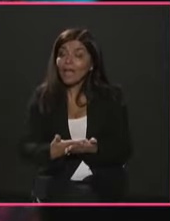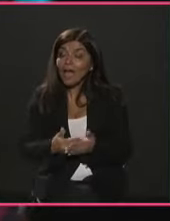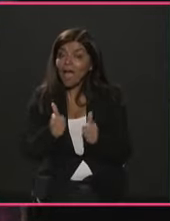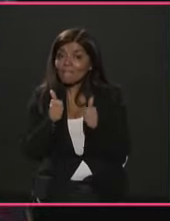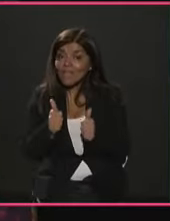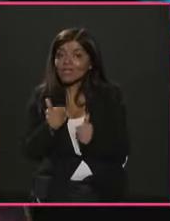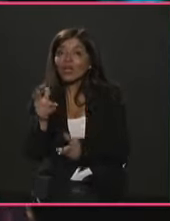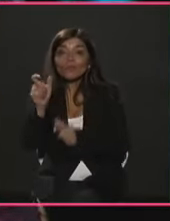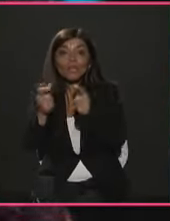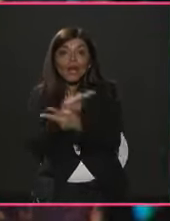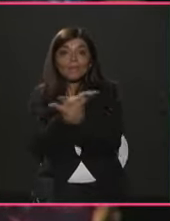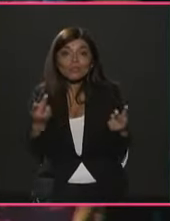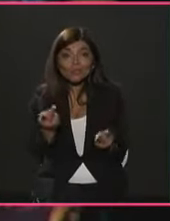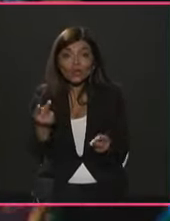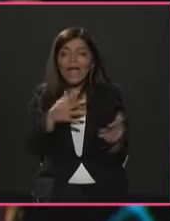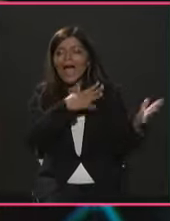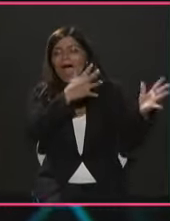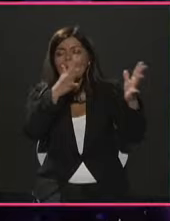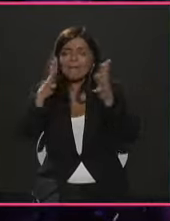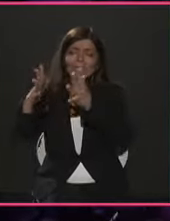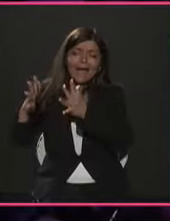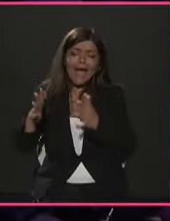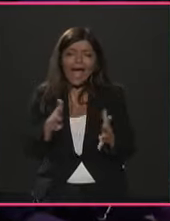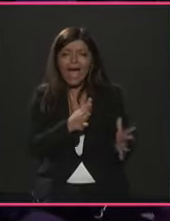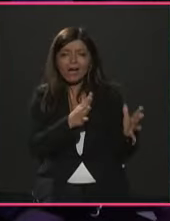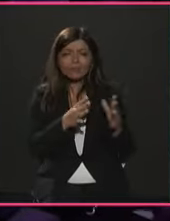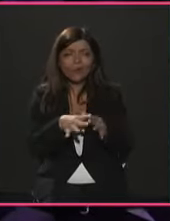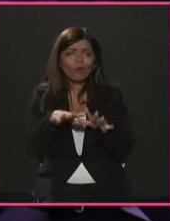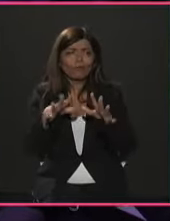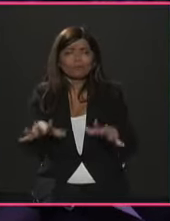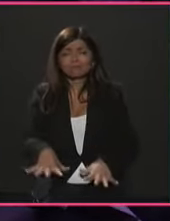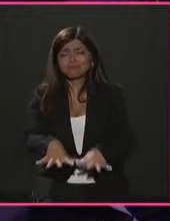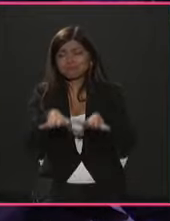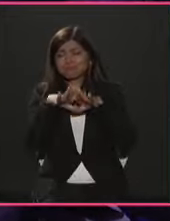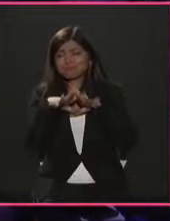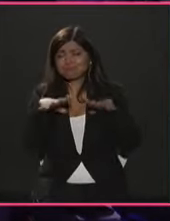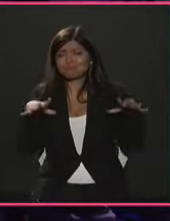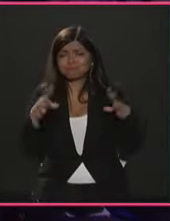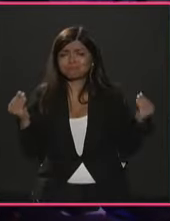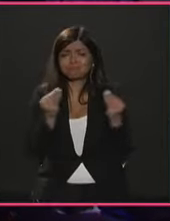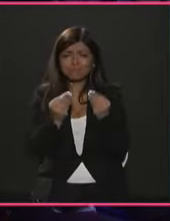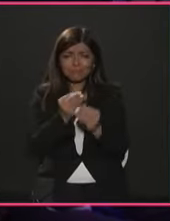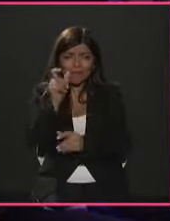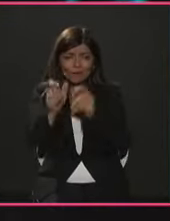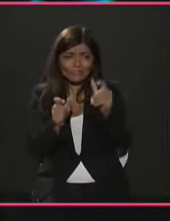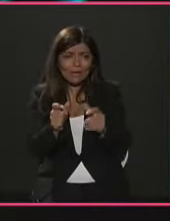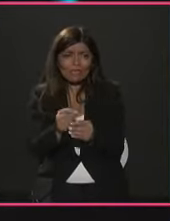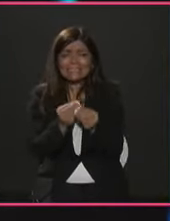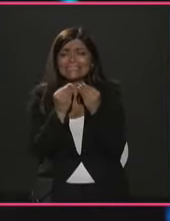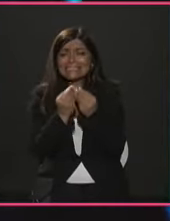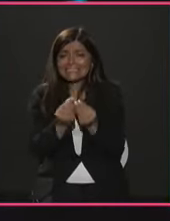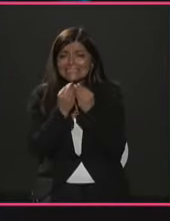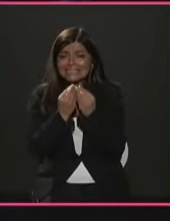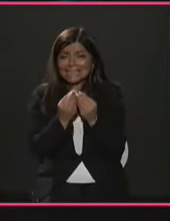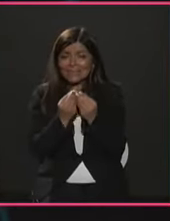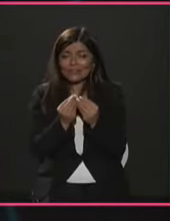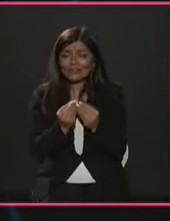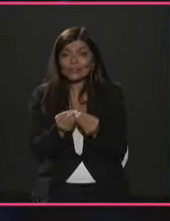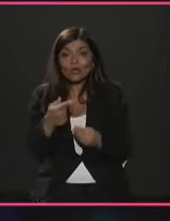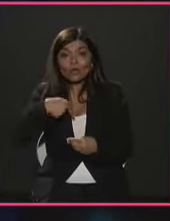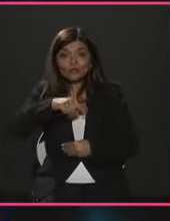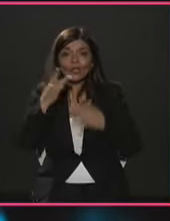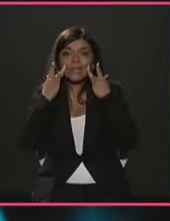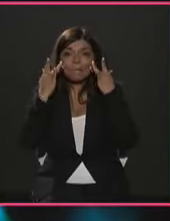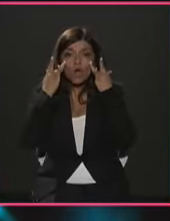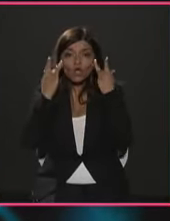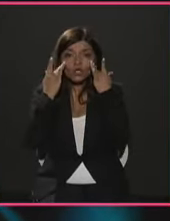Ese público un aplauso por favor llenísimo lleno total lleno total estamos muy contentos de